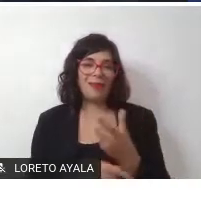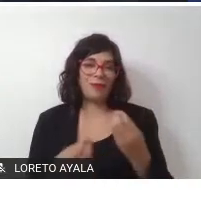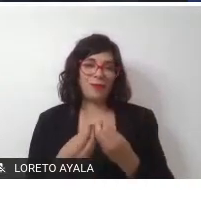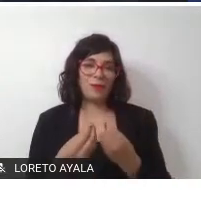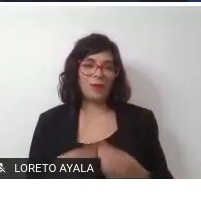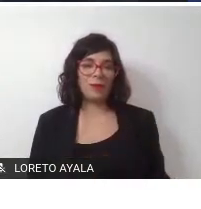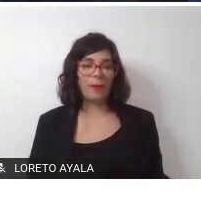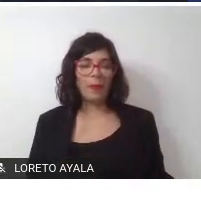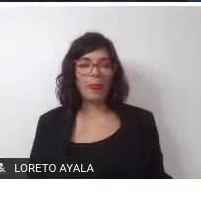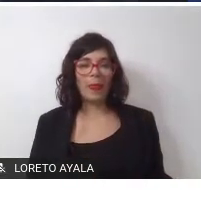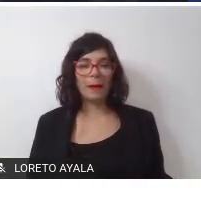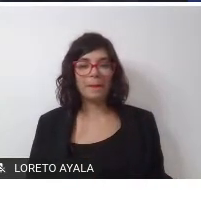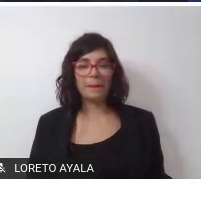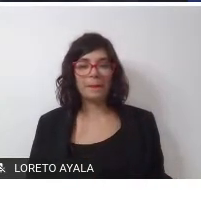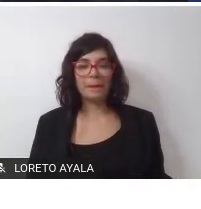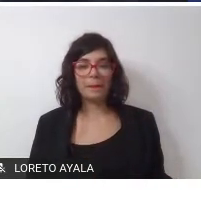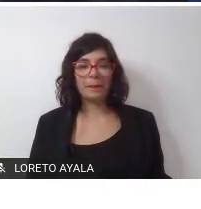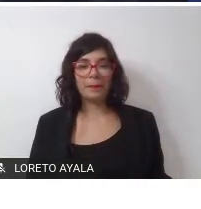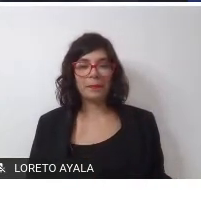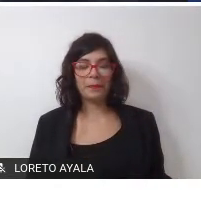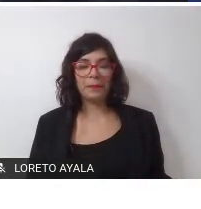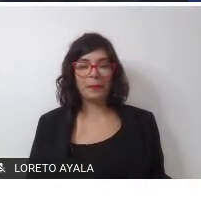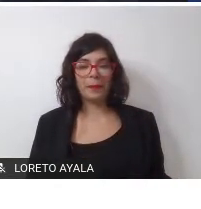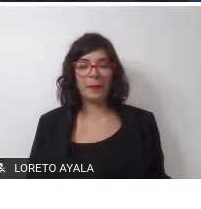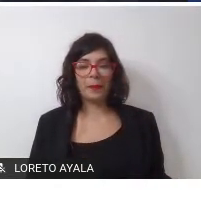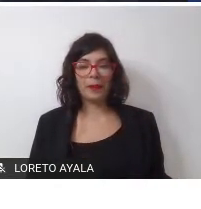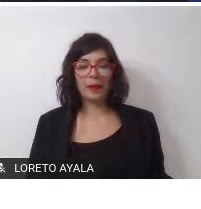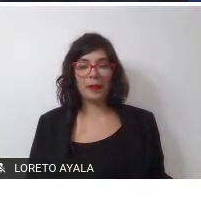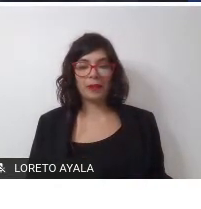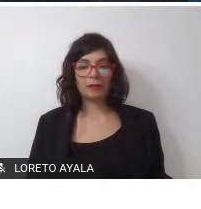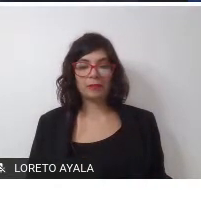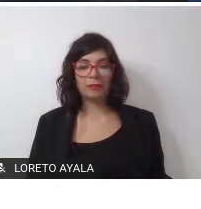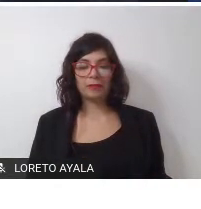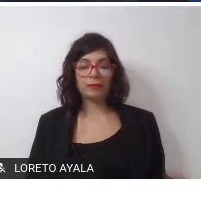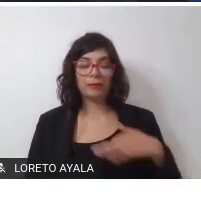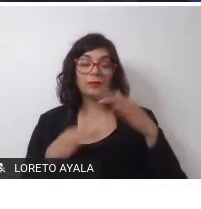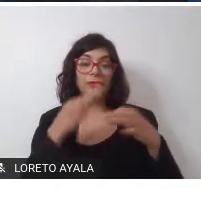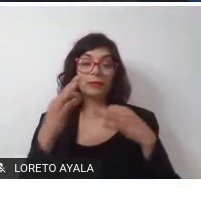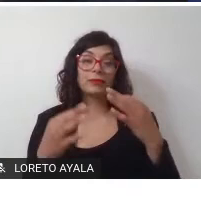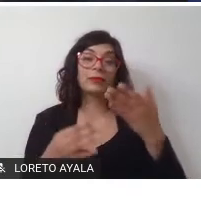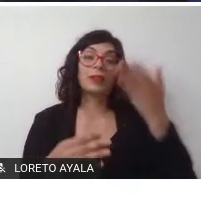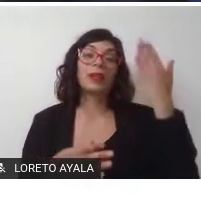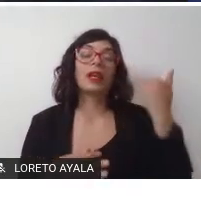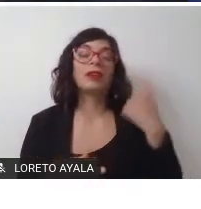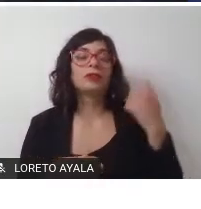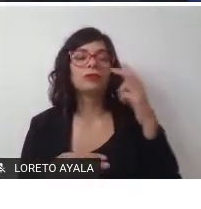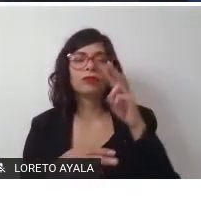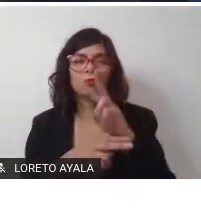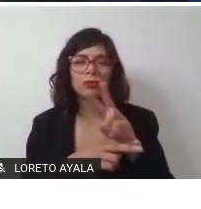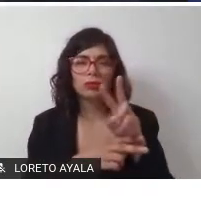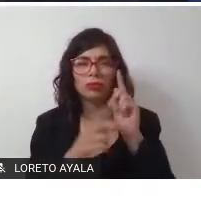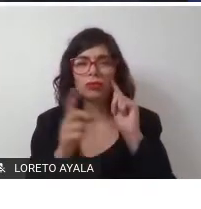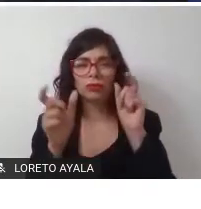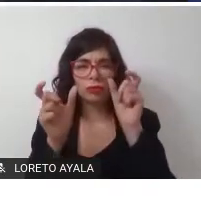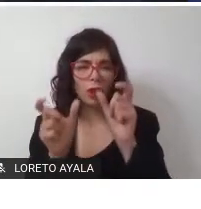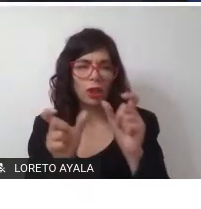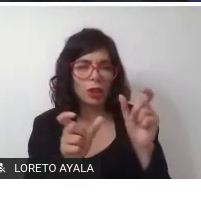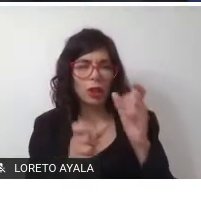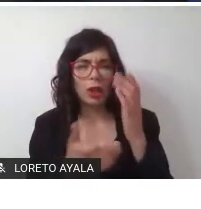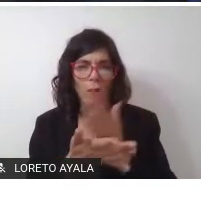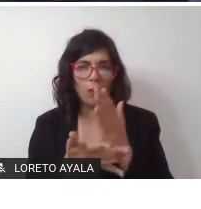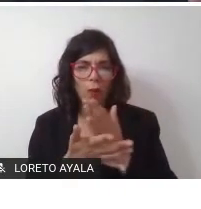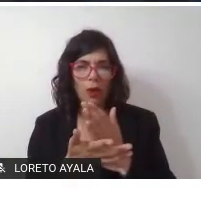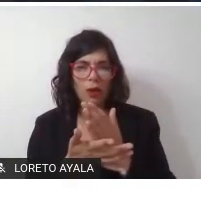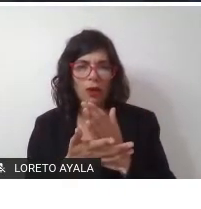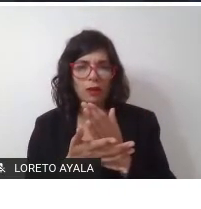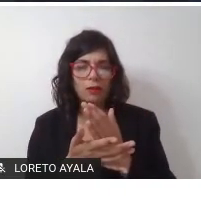Tiene espacios. ¿Ya? Yo les voy a contar una anécdota. Me tocó ir a supervisar una escuela por el interior